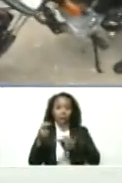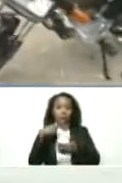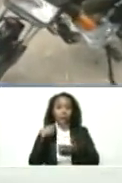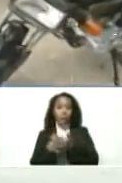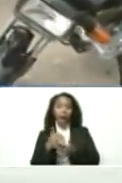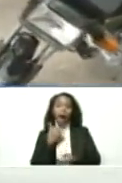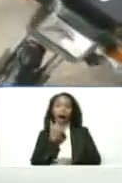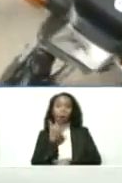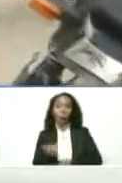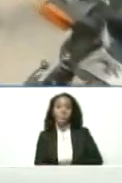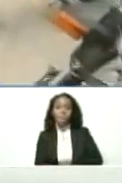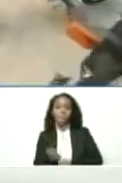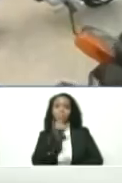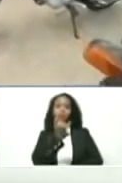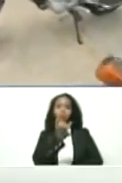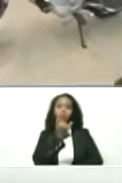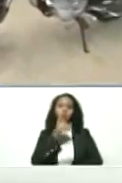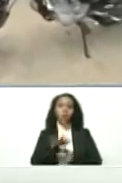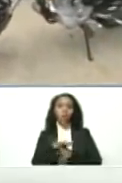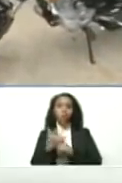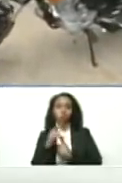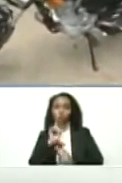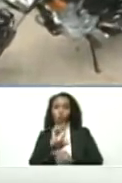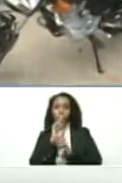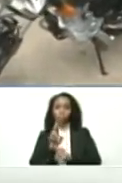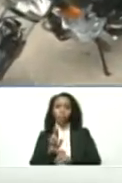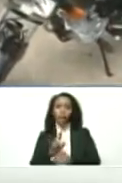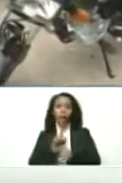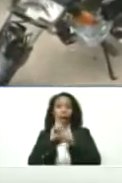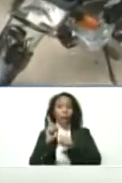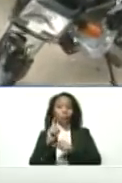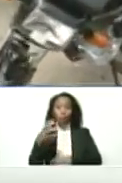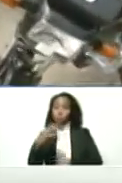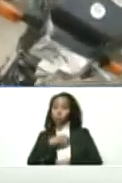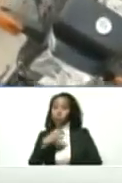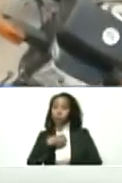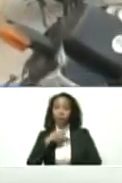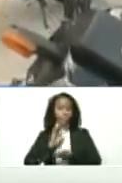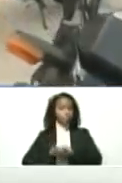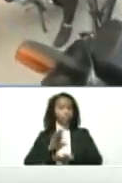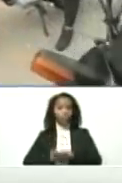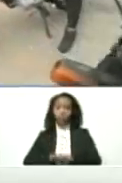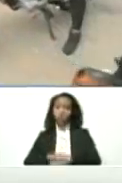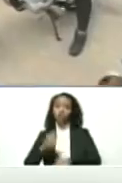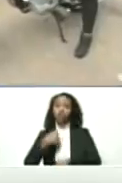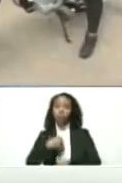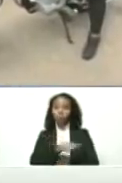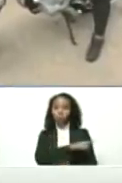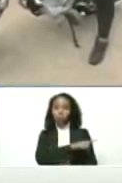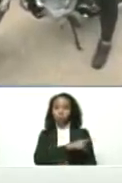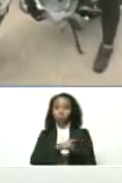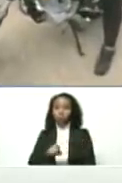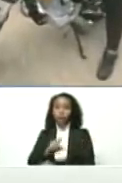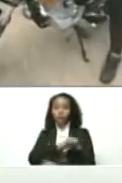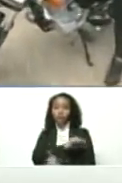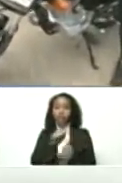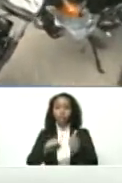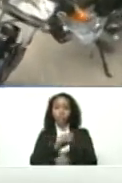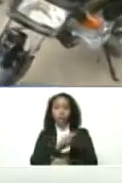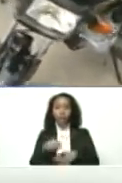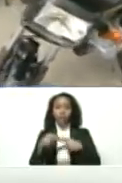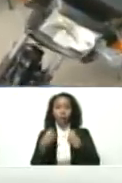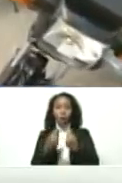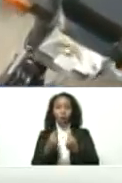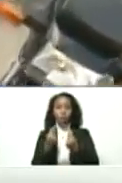pasa algún accidente o tienen alguna situación, no lo responden, eso no puede ser. Yo ordeno al vicepresidente de